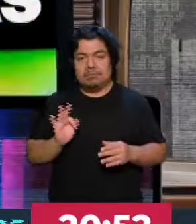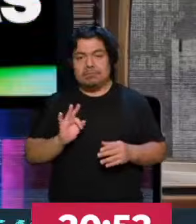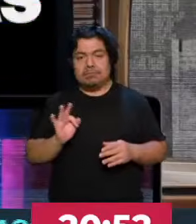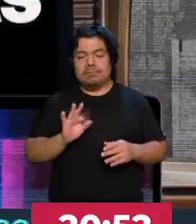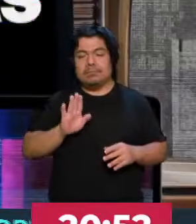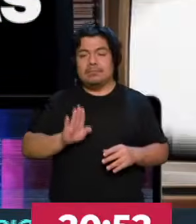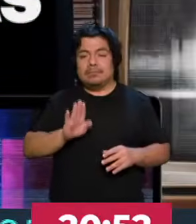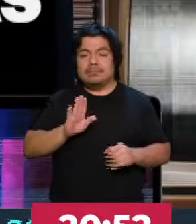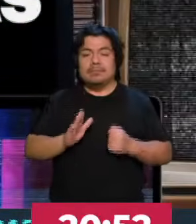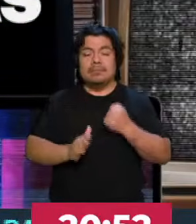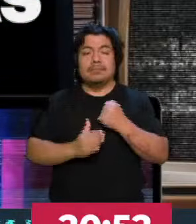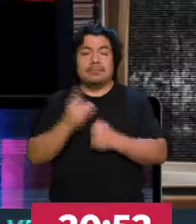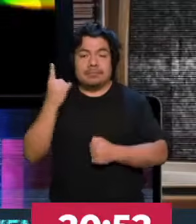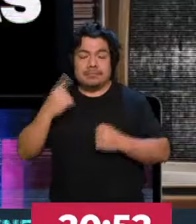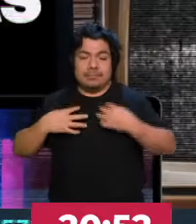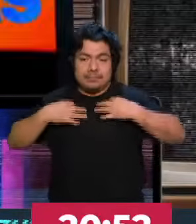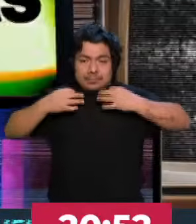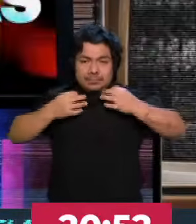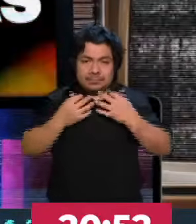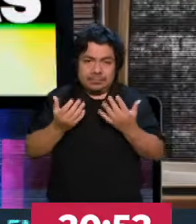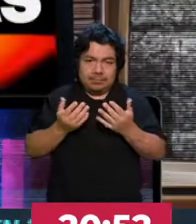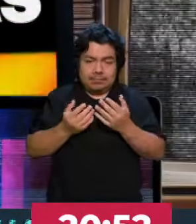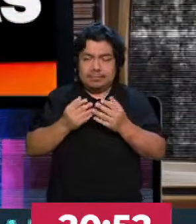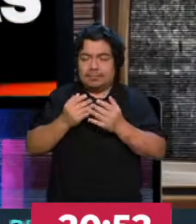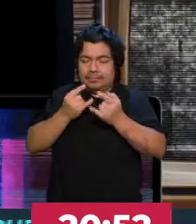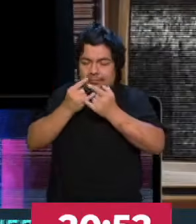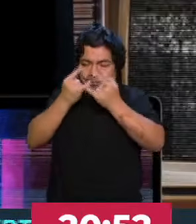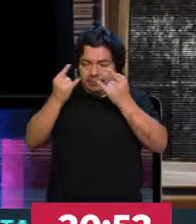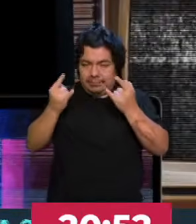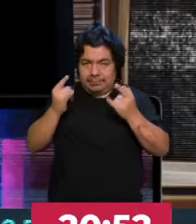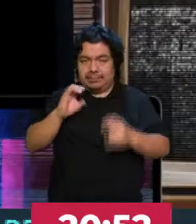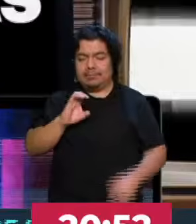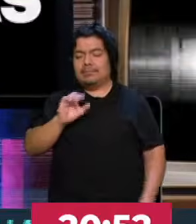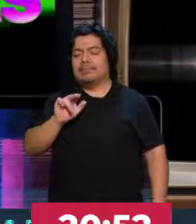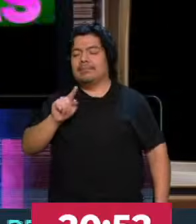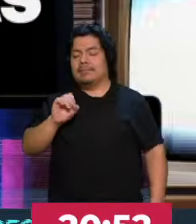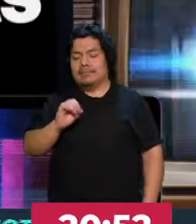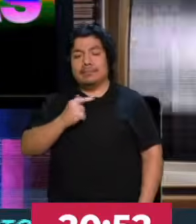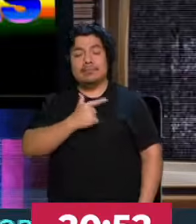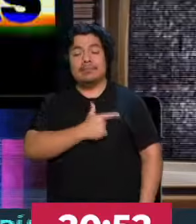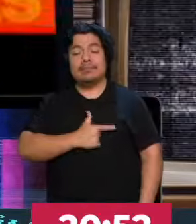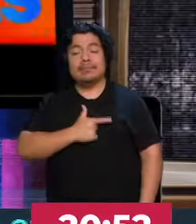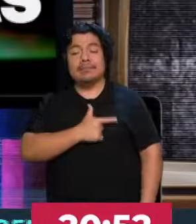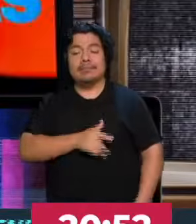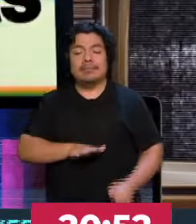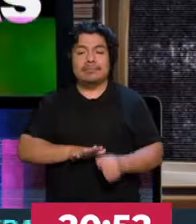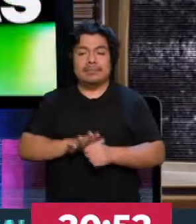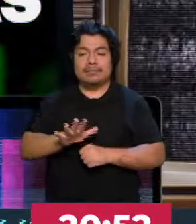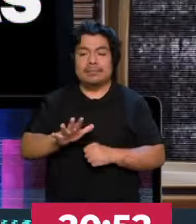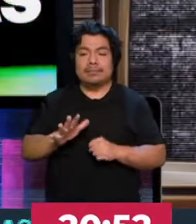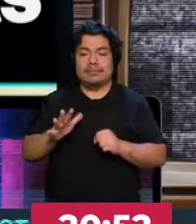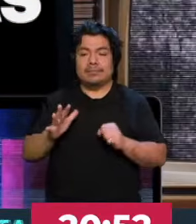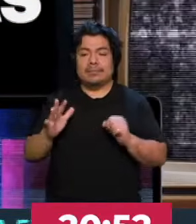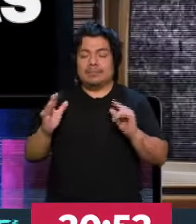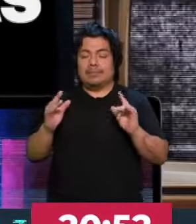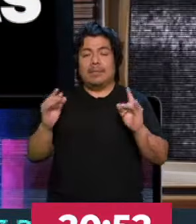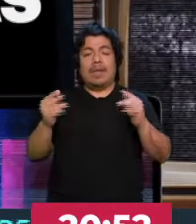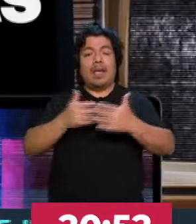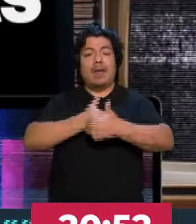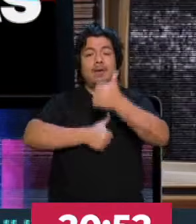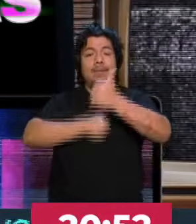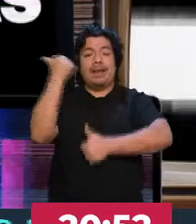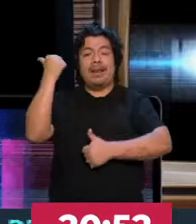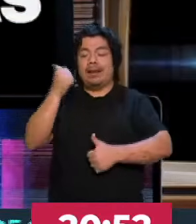trampa. ¿Por qué? Porque al final yo quiero hablar de un cuento que a mí me parece extraordinario, que es El penal más largo del mundo, que